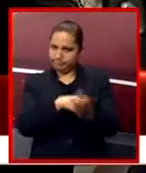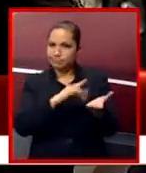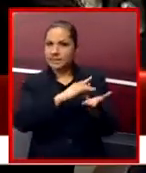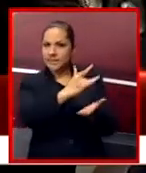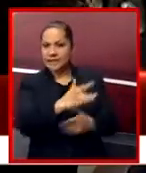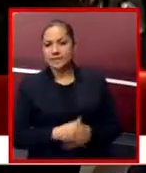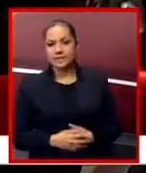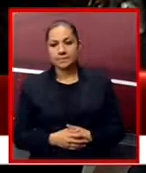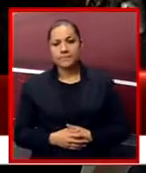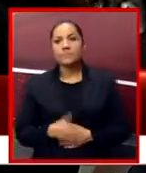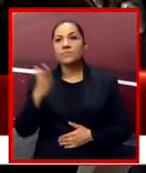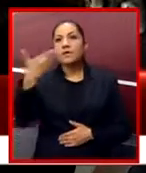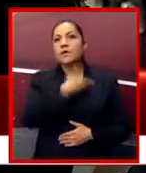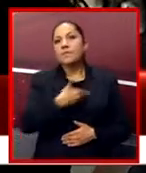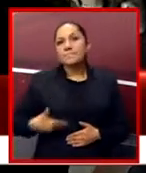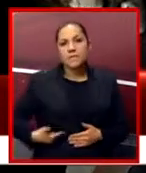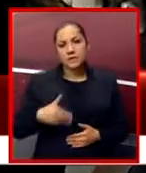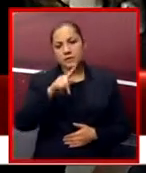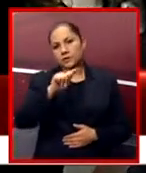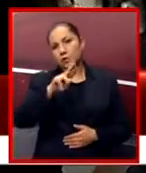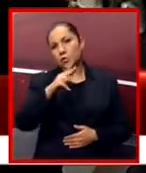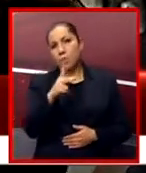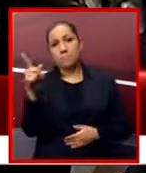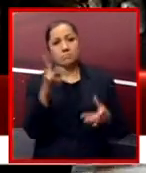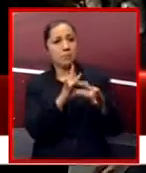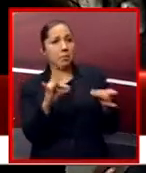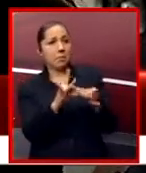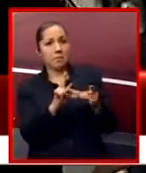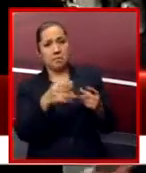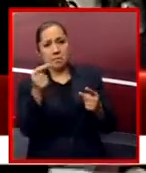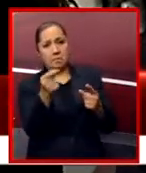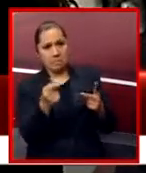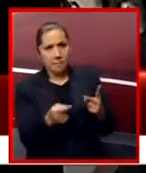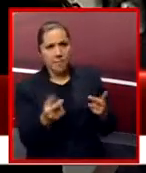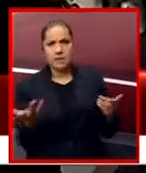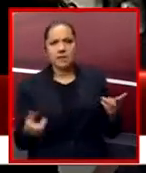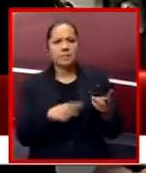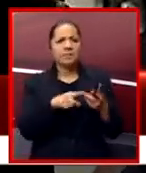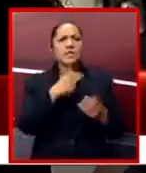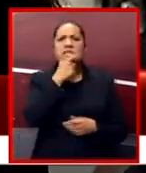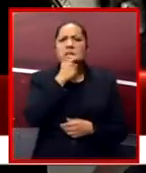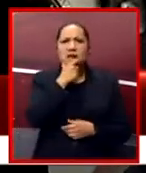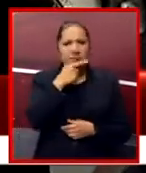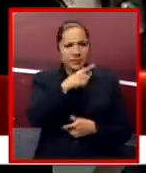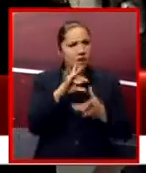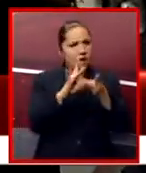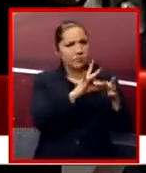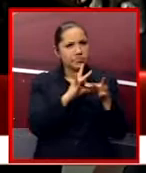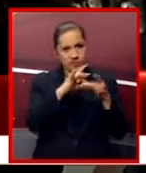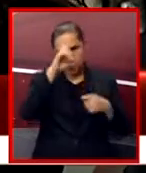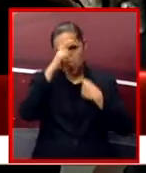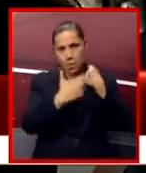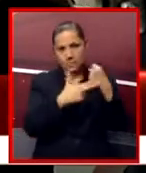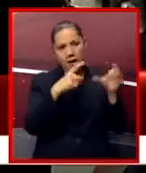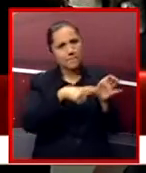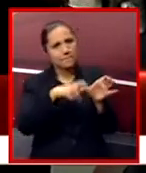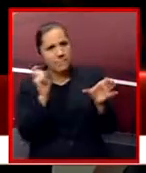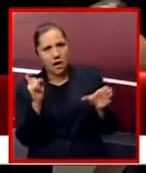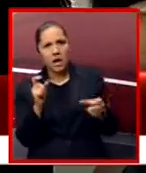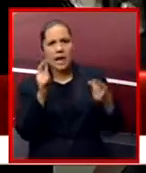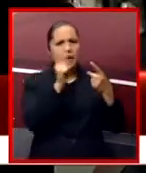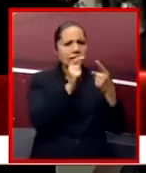Las amenazas de Trump y el Brexit y todo eso no son más que justificaciones, porque